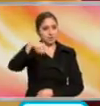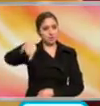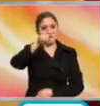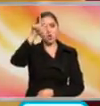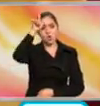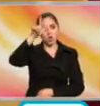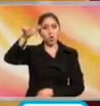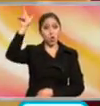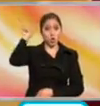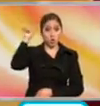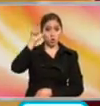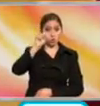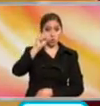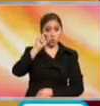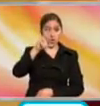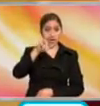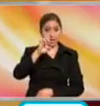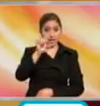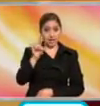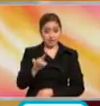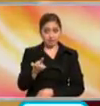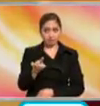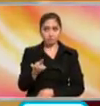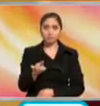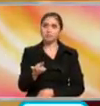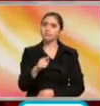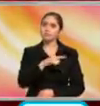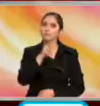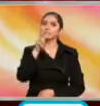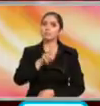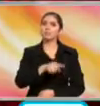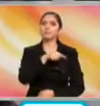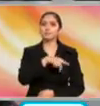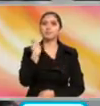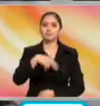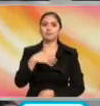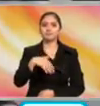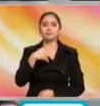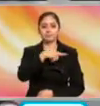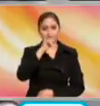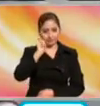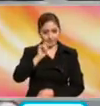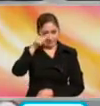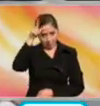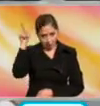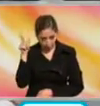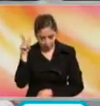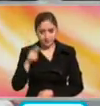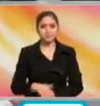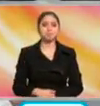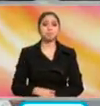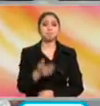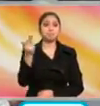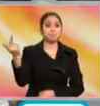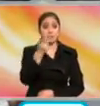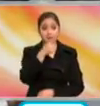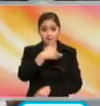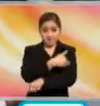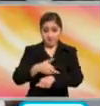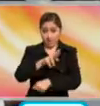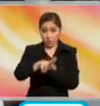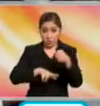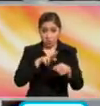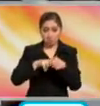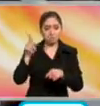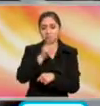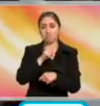locos. Justamente es una Claro. familia sui generis, es una familia poco convencional y nos la